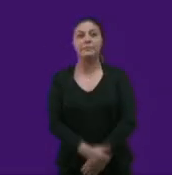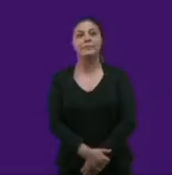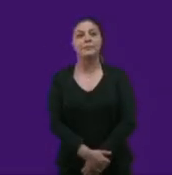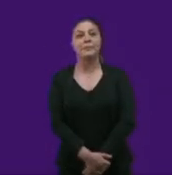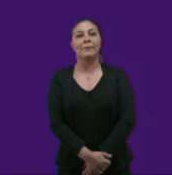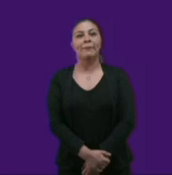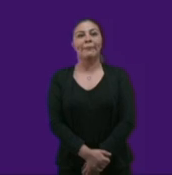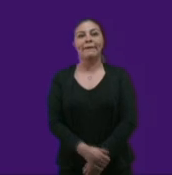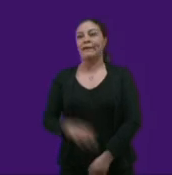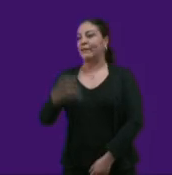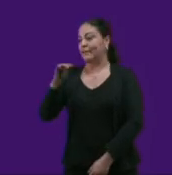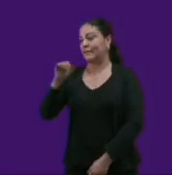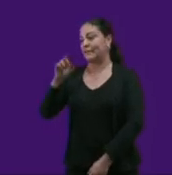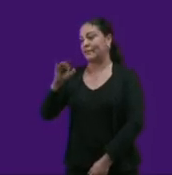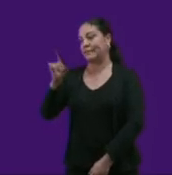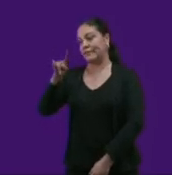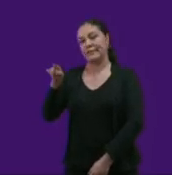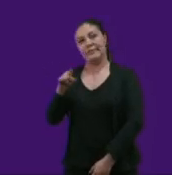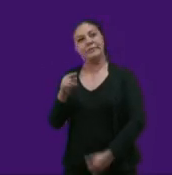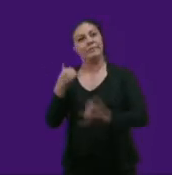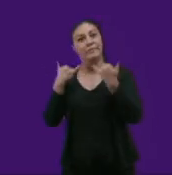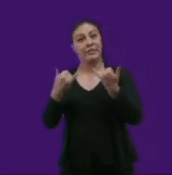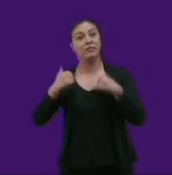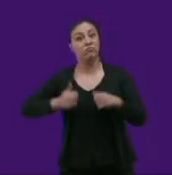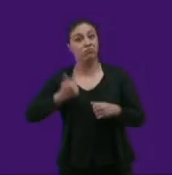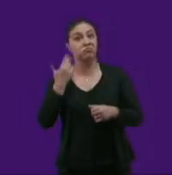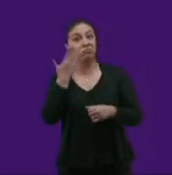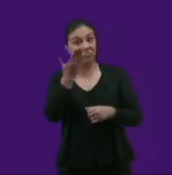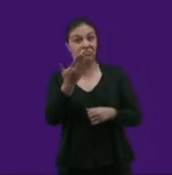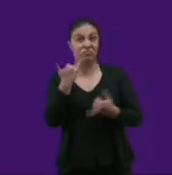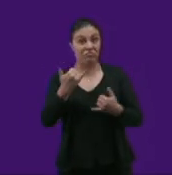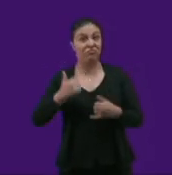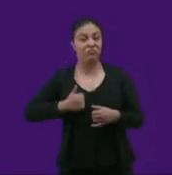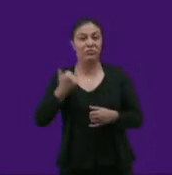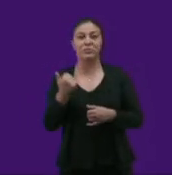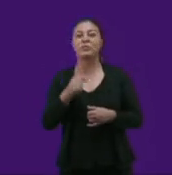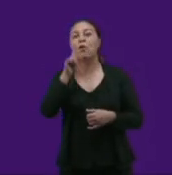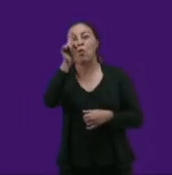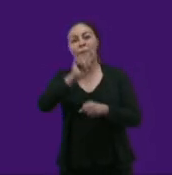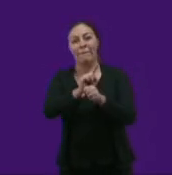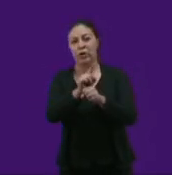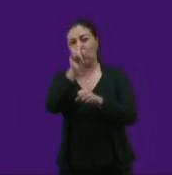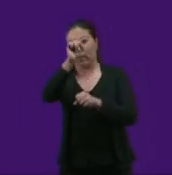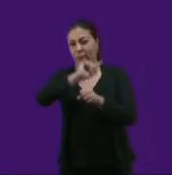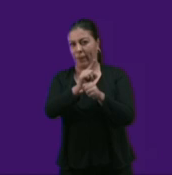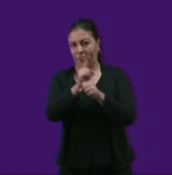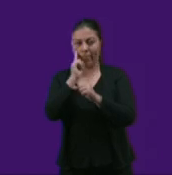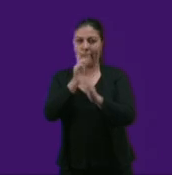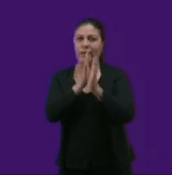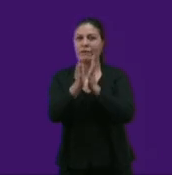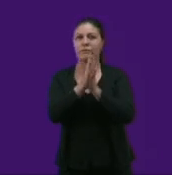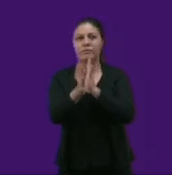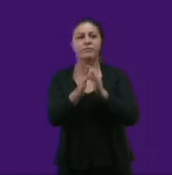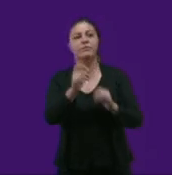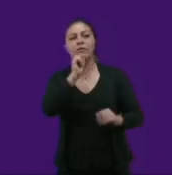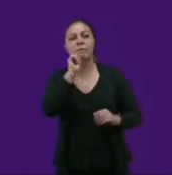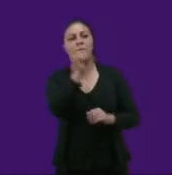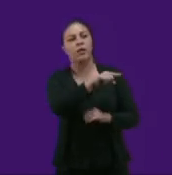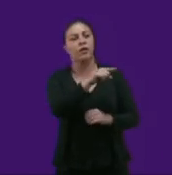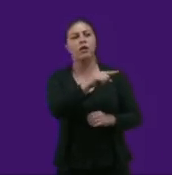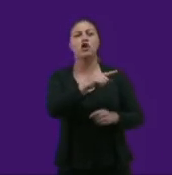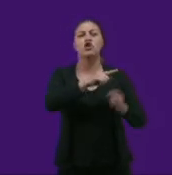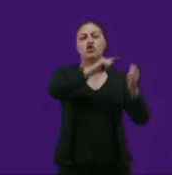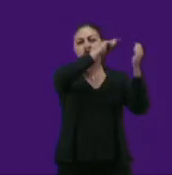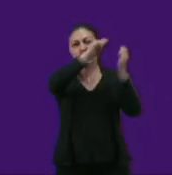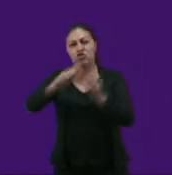Marcos, ¿tiene usted en mente en estos minutos que hemos hablado? Por ejemplo, en un minuto de esta conversación, ¿cuántas transacciones han ocurrido en